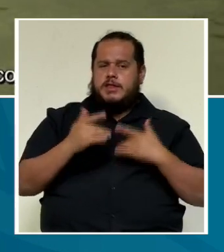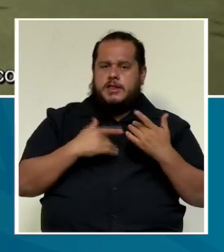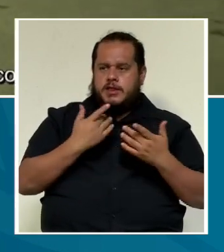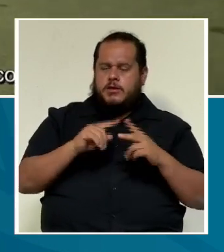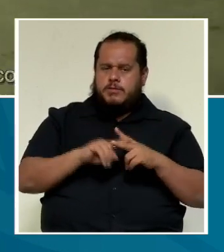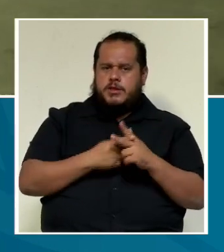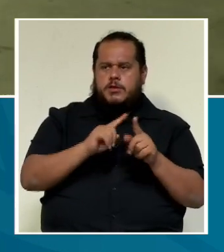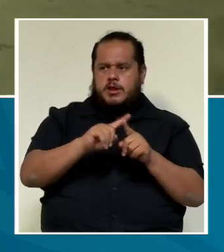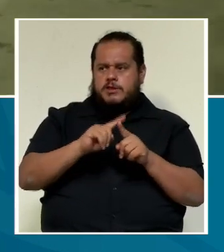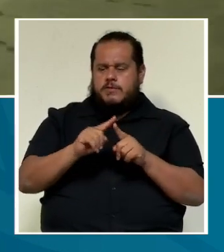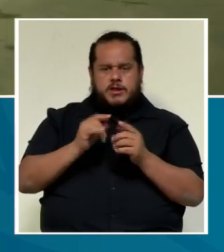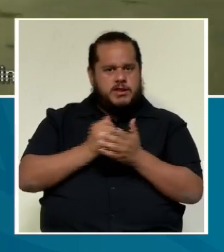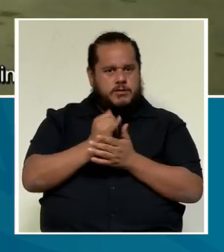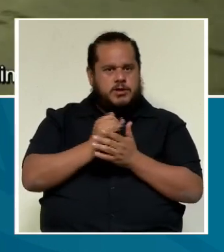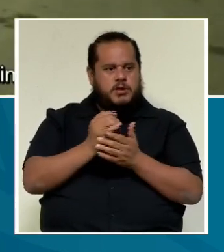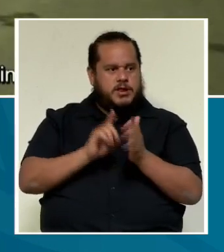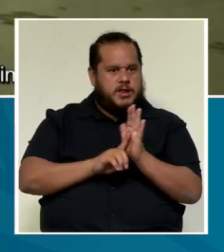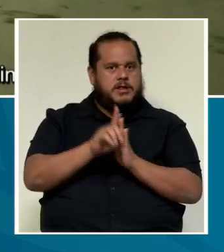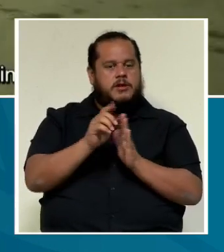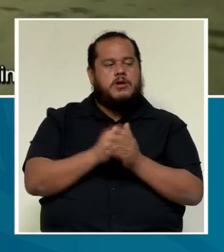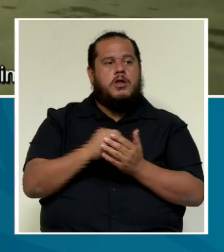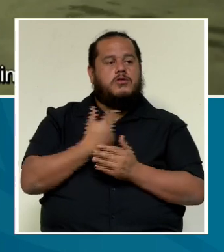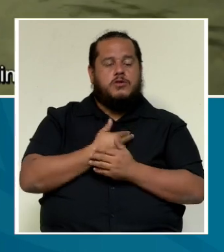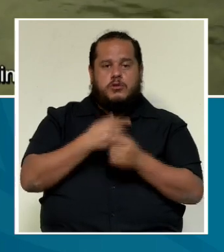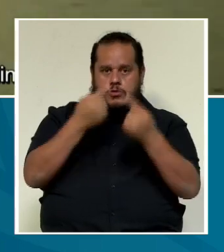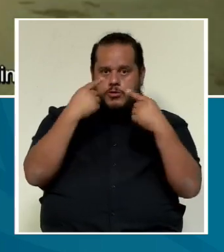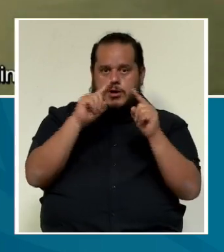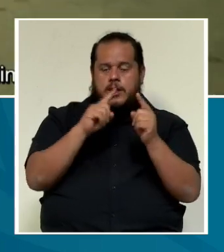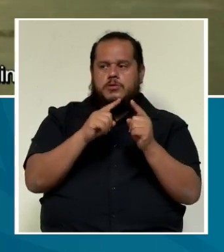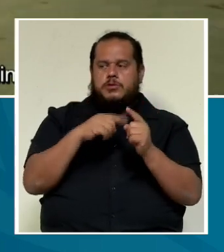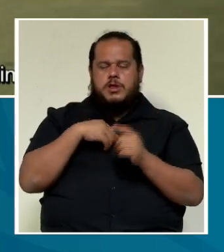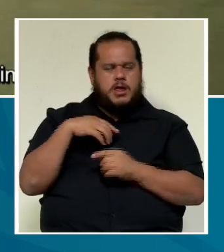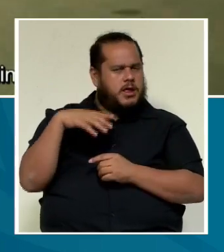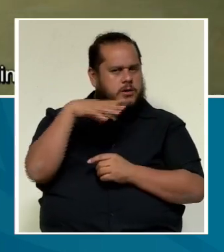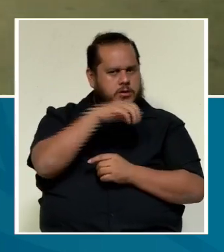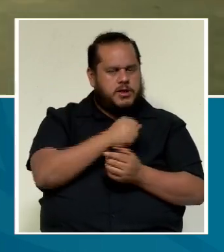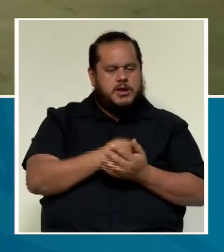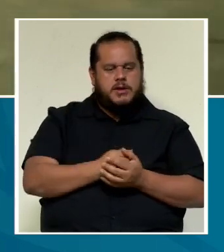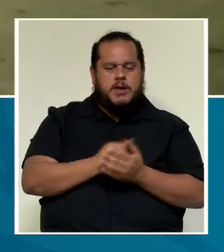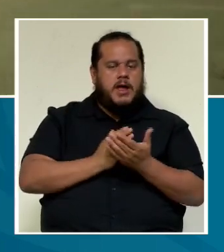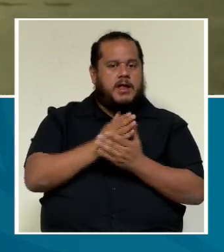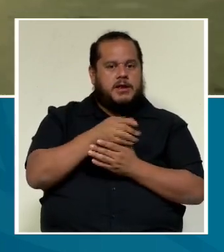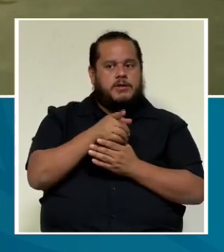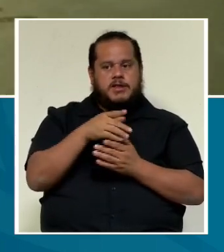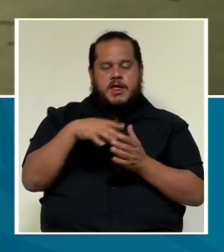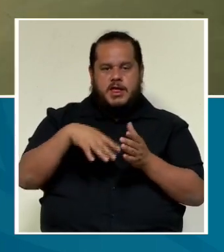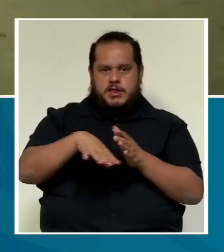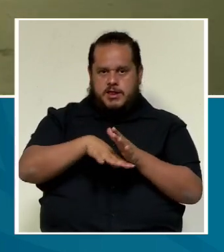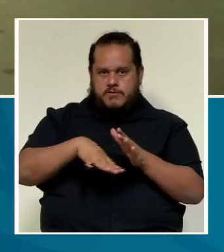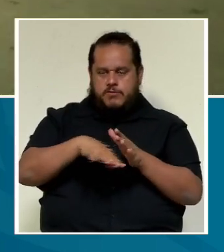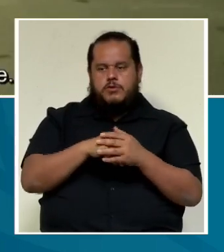diferentes investigaciones que se han desarrollado, logramos conseguir, por medio de este fondo,